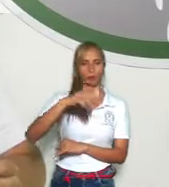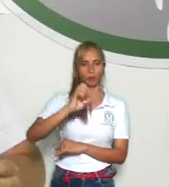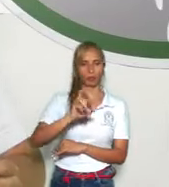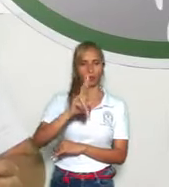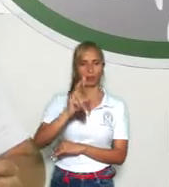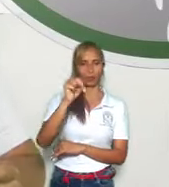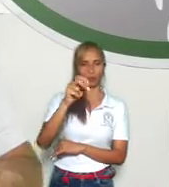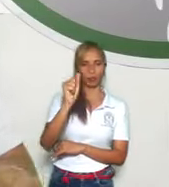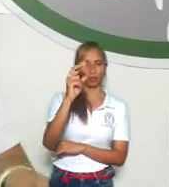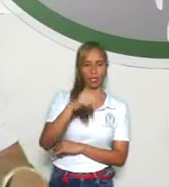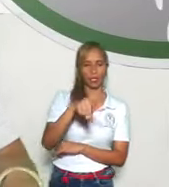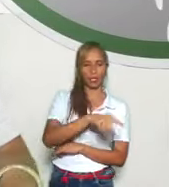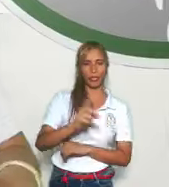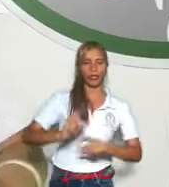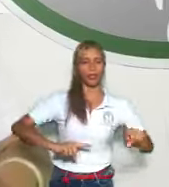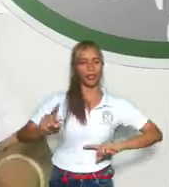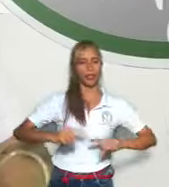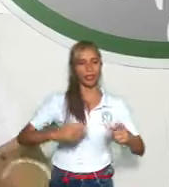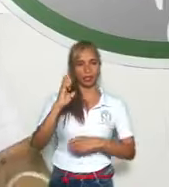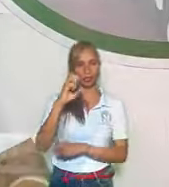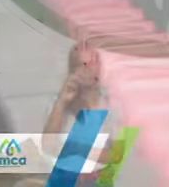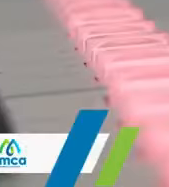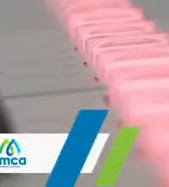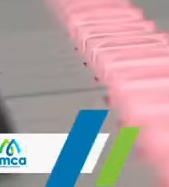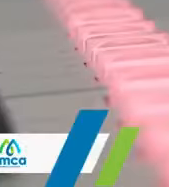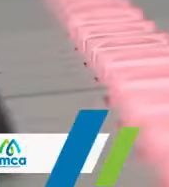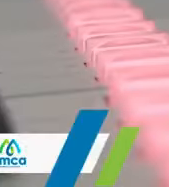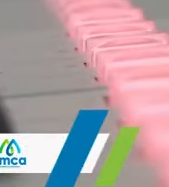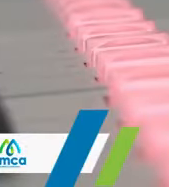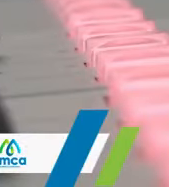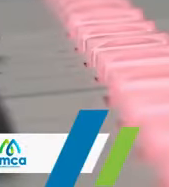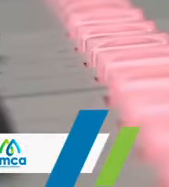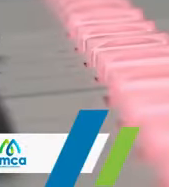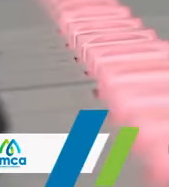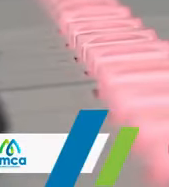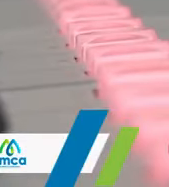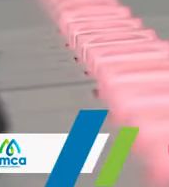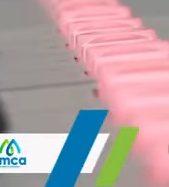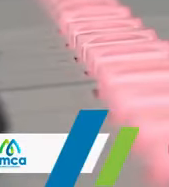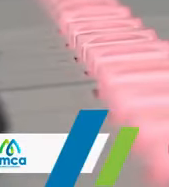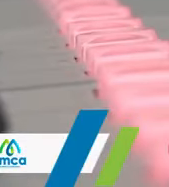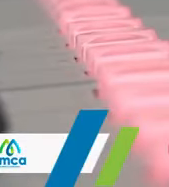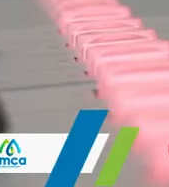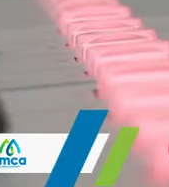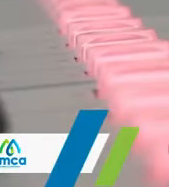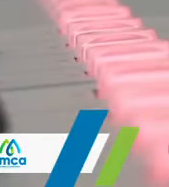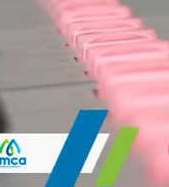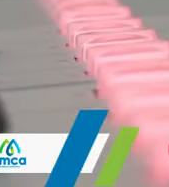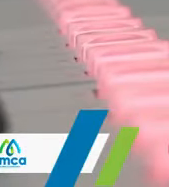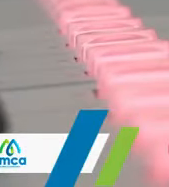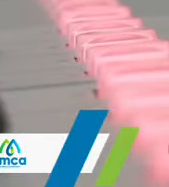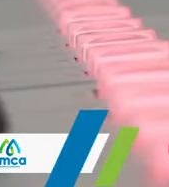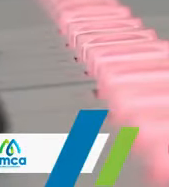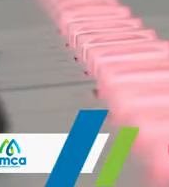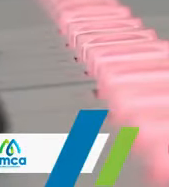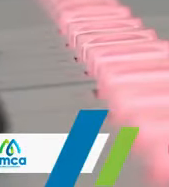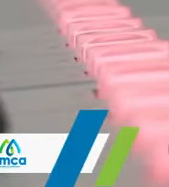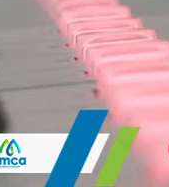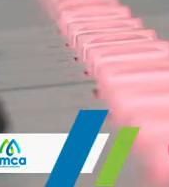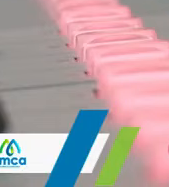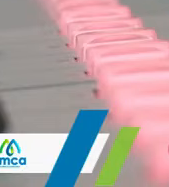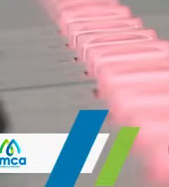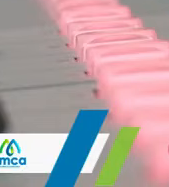ENCA, sobre esta reunión. En compañía de la Administración Municipal y Empresas Públicas de Calarcá, realizamos